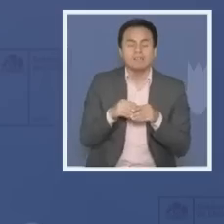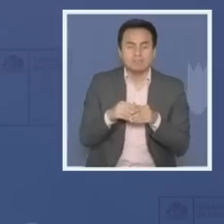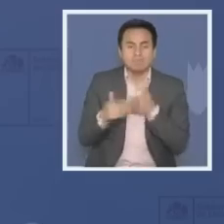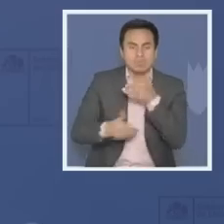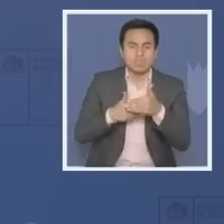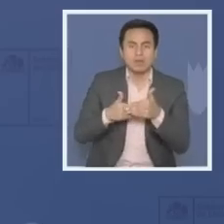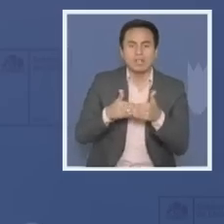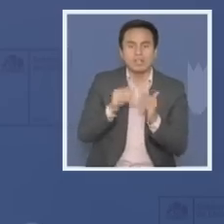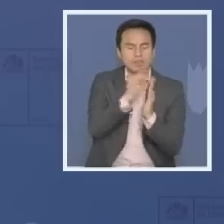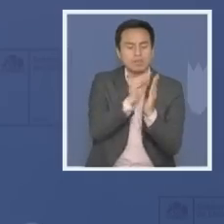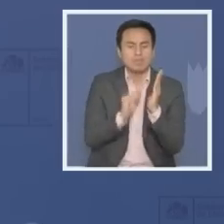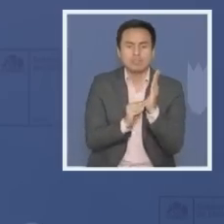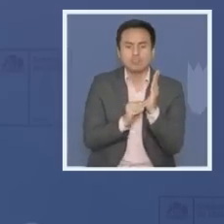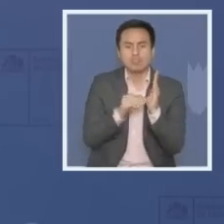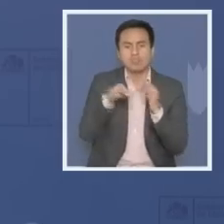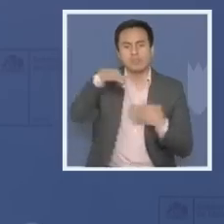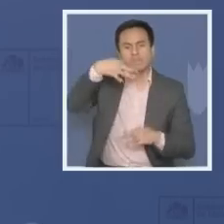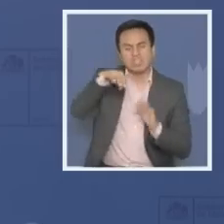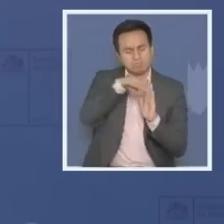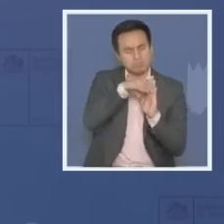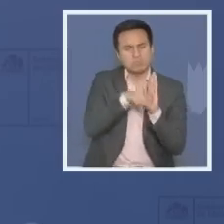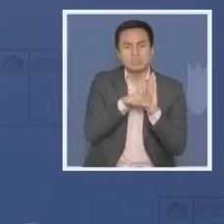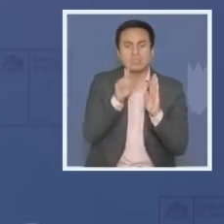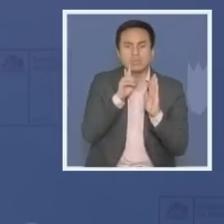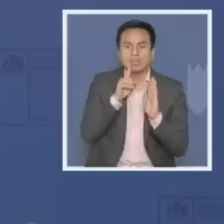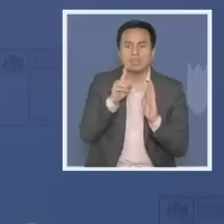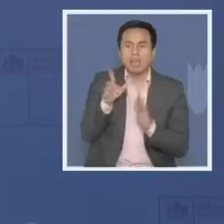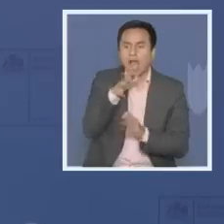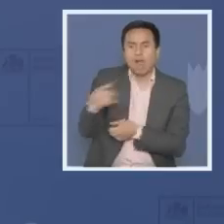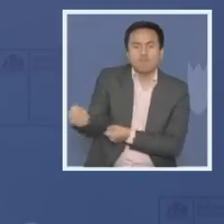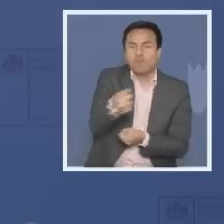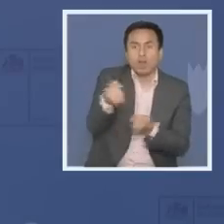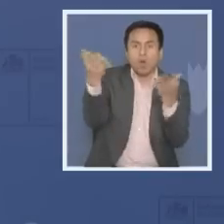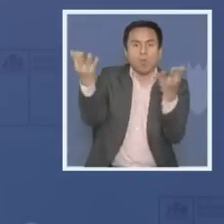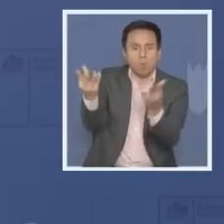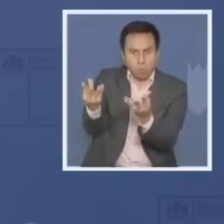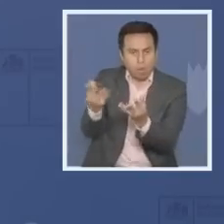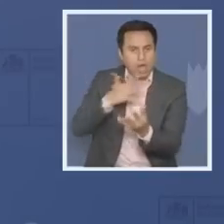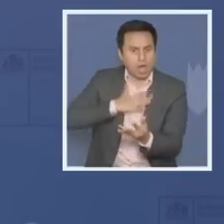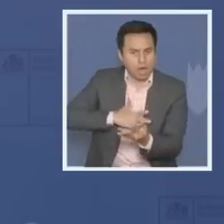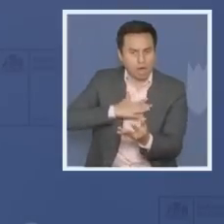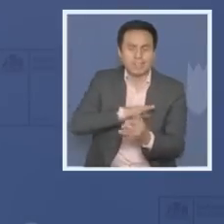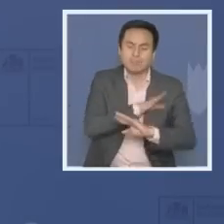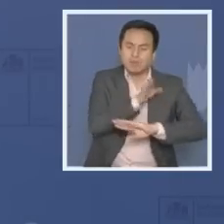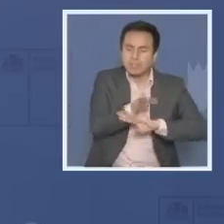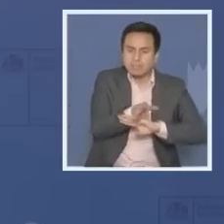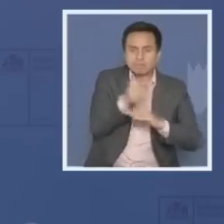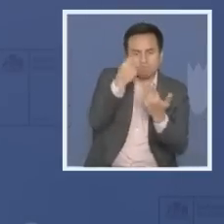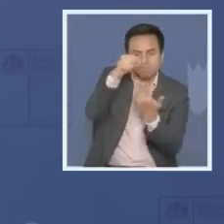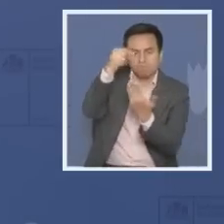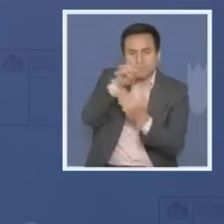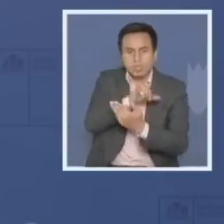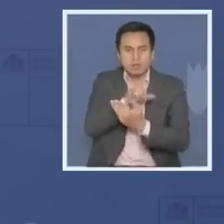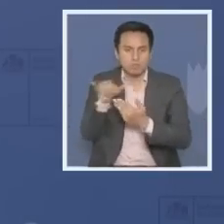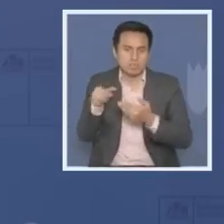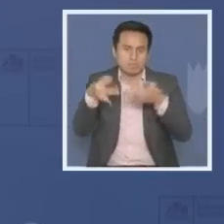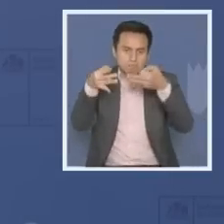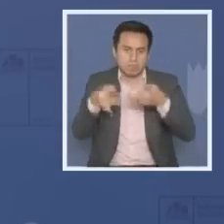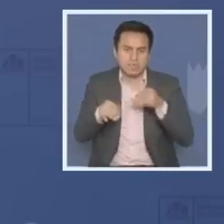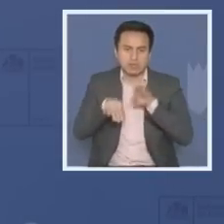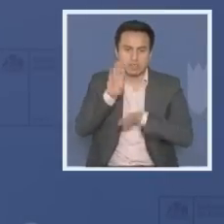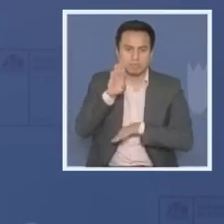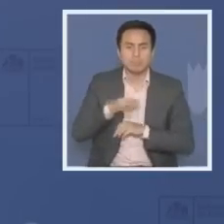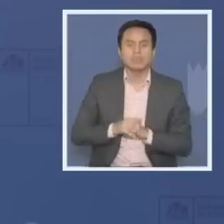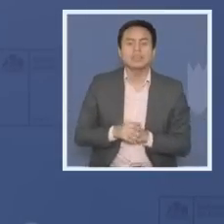la labor de levantamiento de las fichas una vez que está calmado el fuego y que se pueden hacer estas visitas y estas inspecciones en condiciones de más